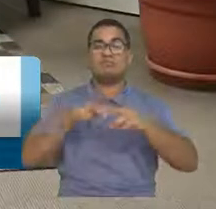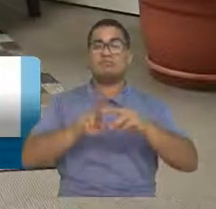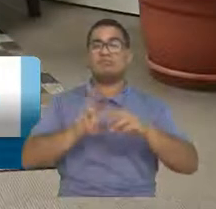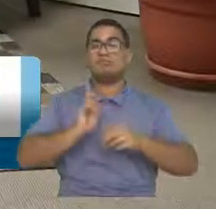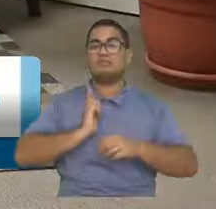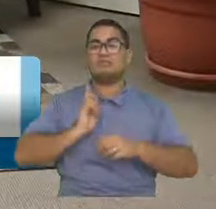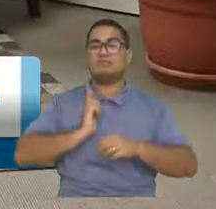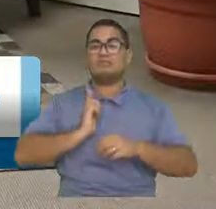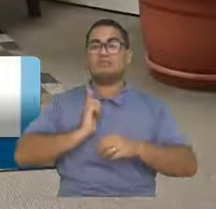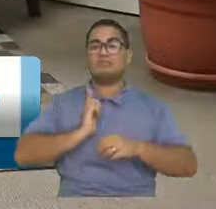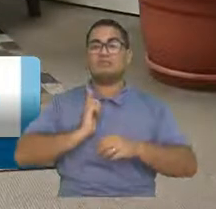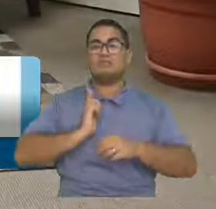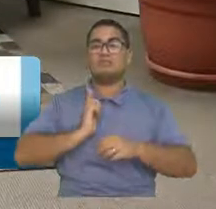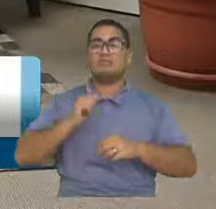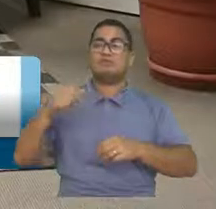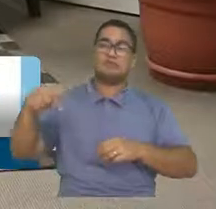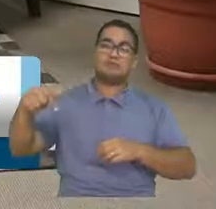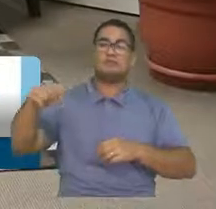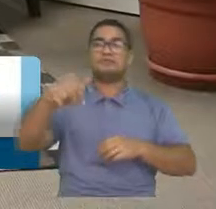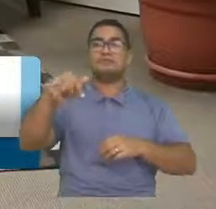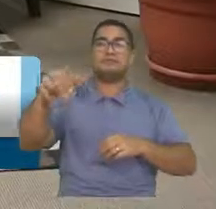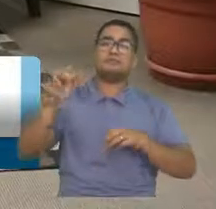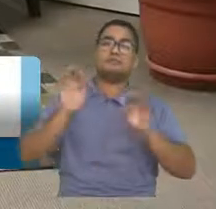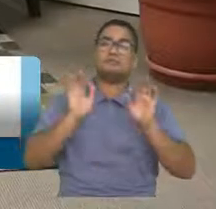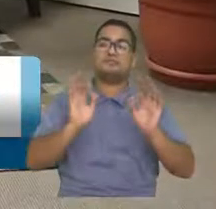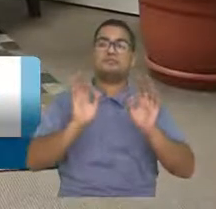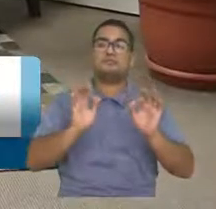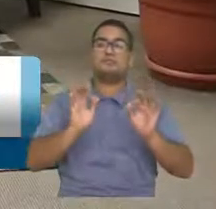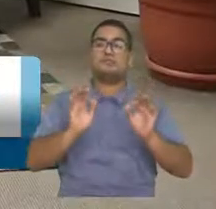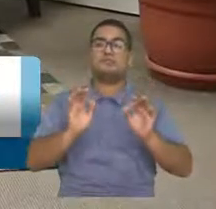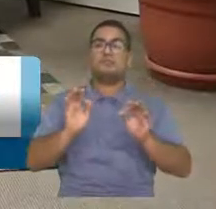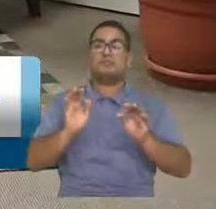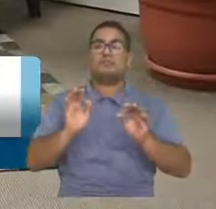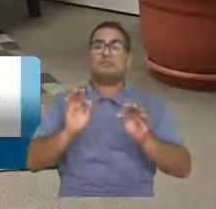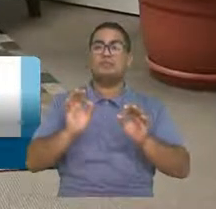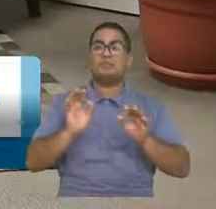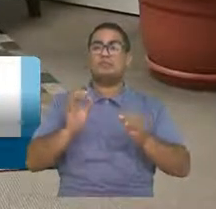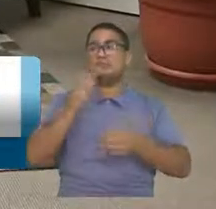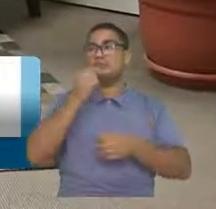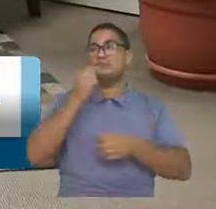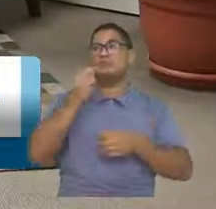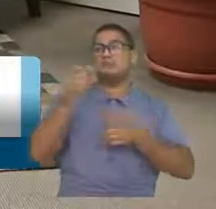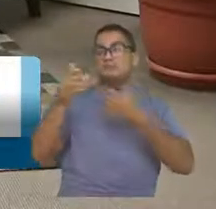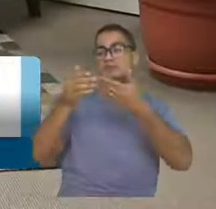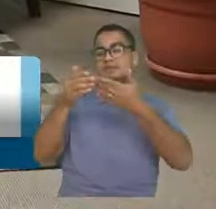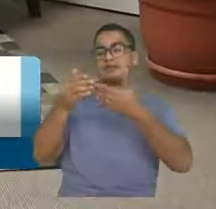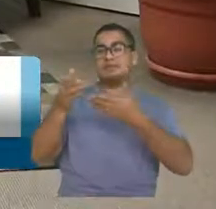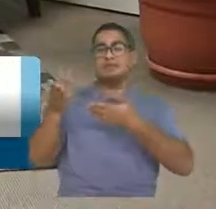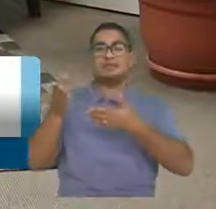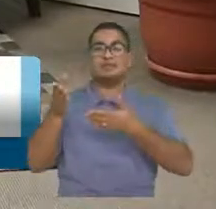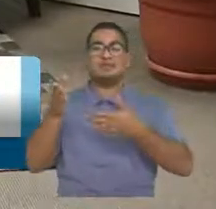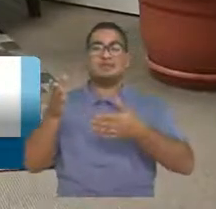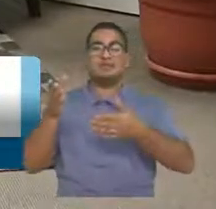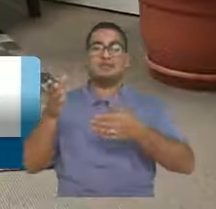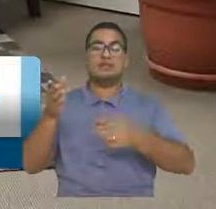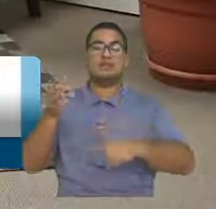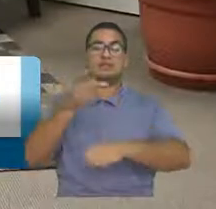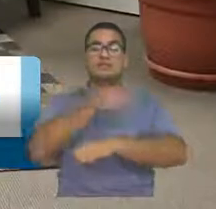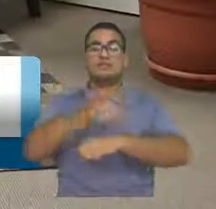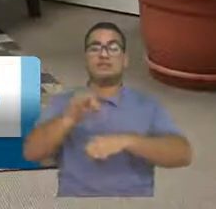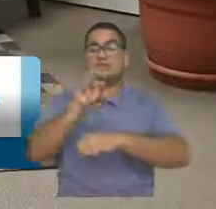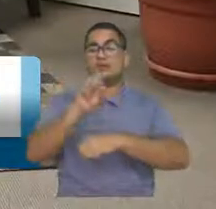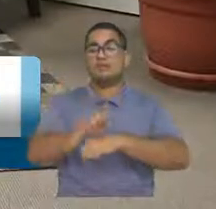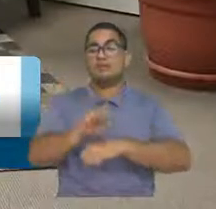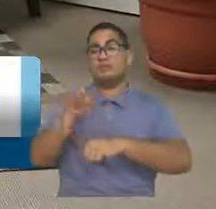también que una caminata en un parque no está de mal. Se vaya al lado de aquí nomás por el Suerte Salvador, por el paseo, ajá,